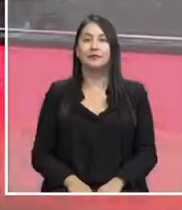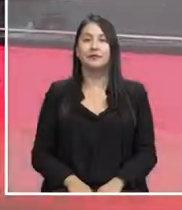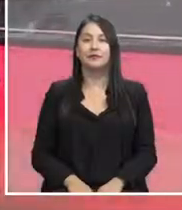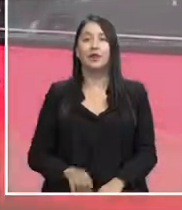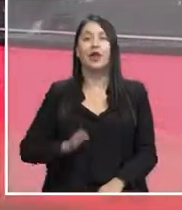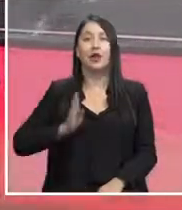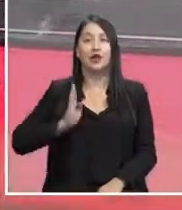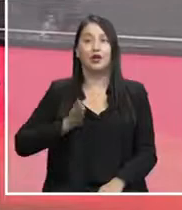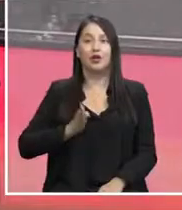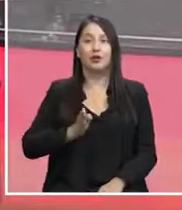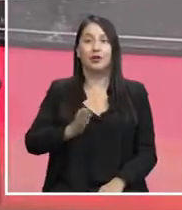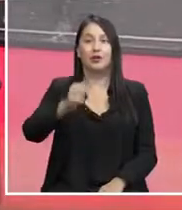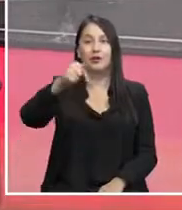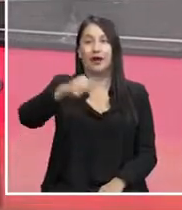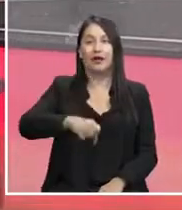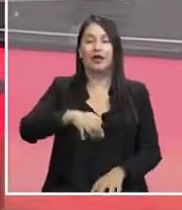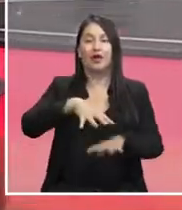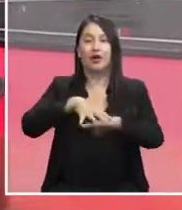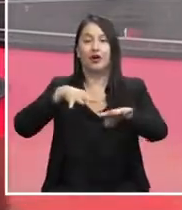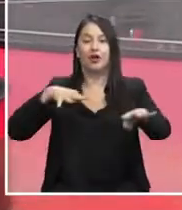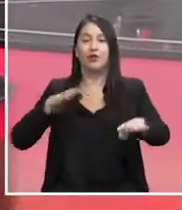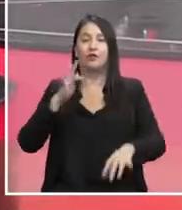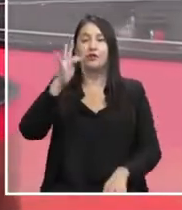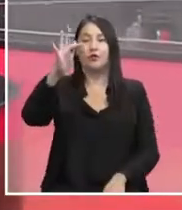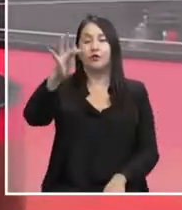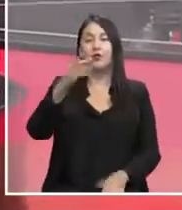Seguimos aquí en Congreso Futuro 2022,